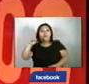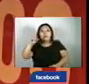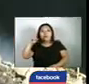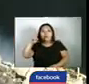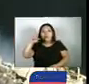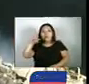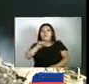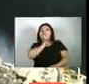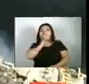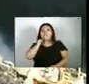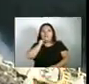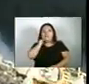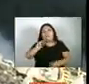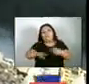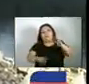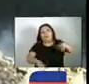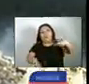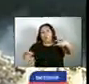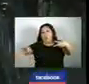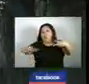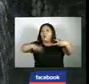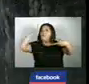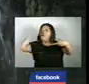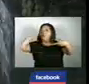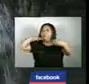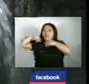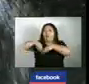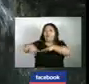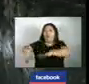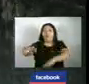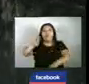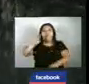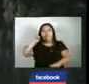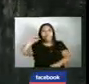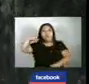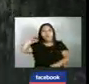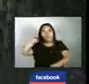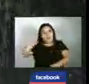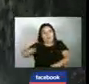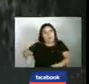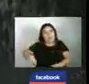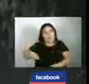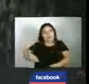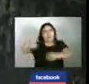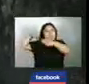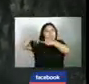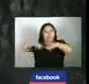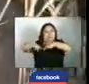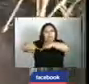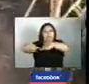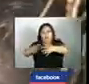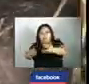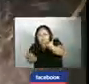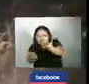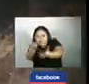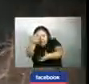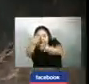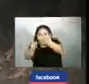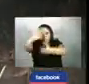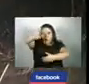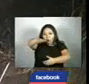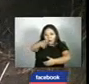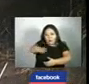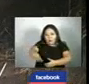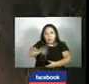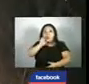Bosco. El segundo inició en un basurero en Bosques del Río, el cual se extendió a una zona de maleza seca. Según